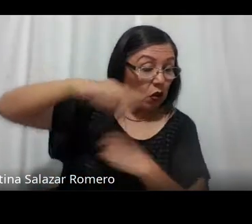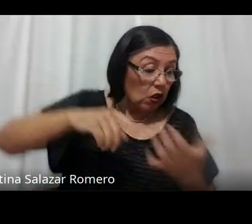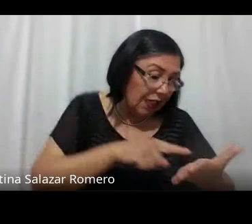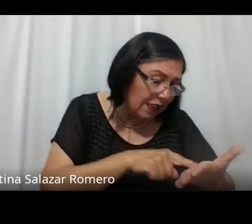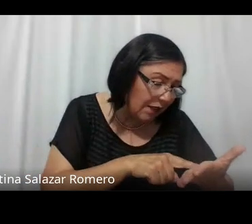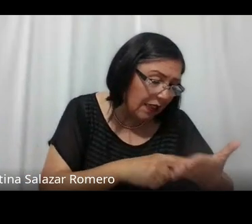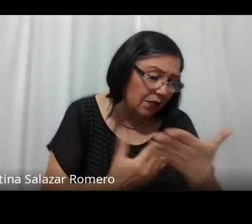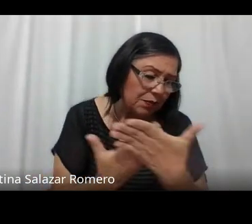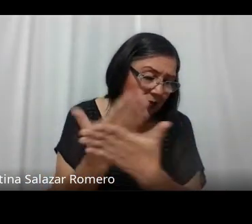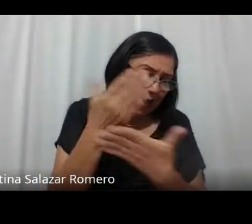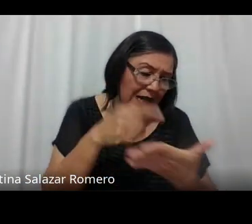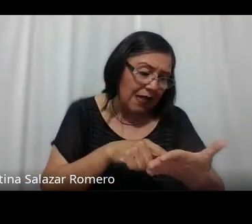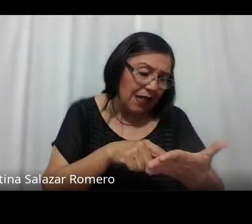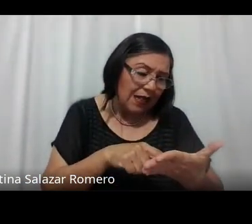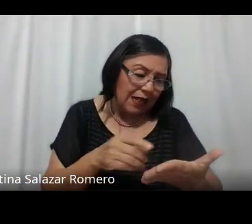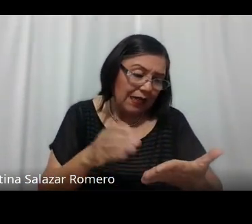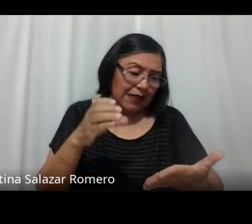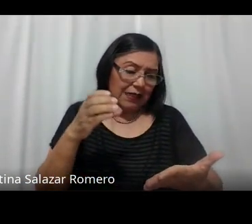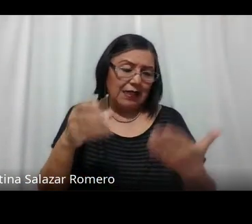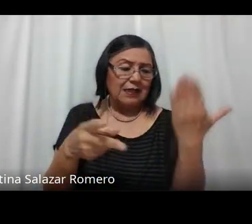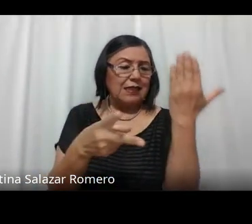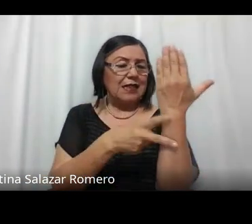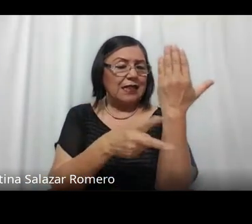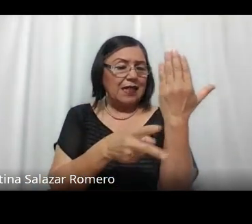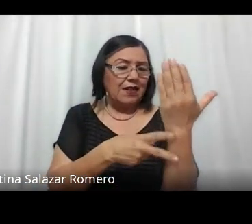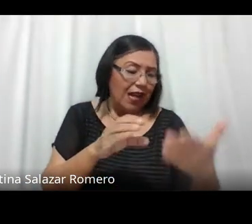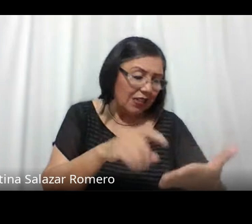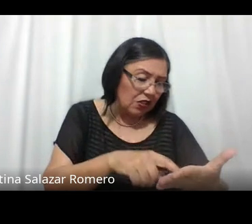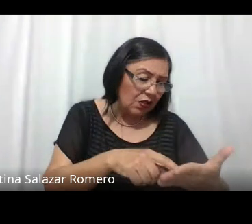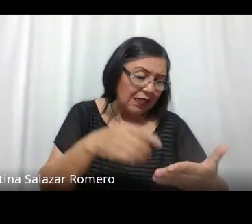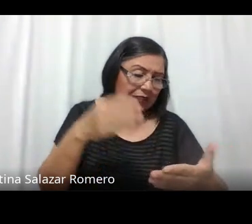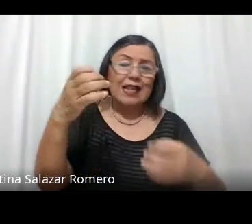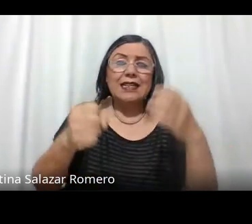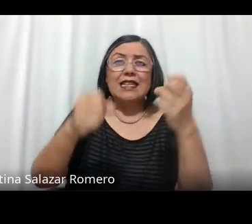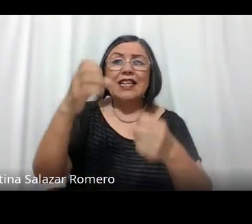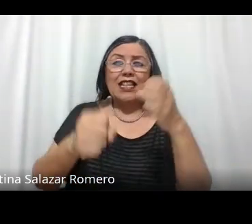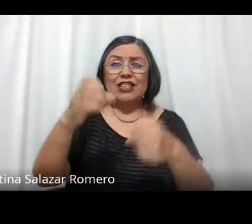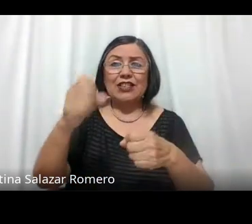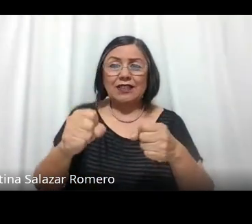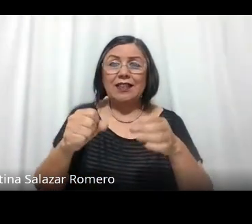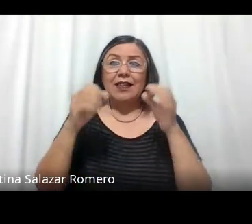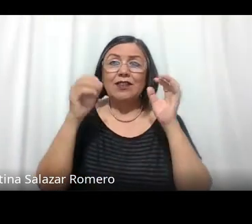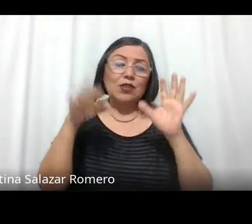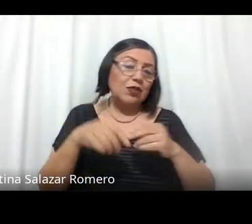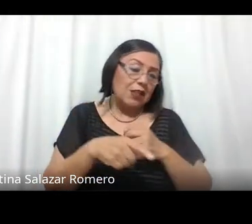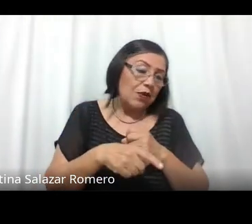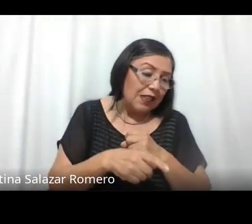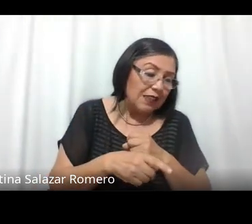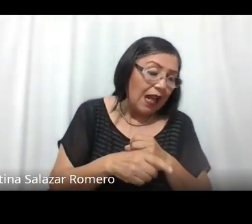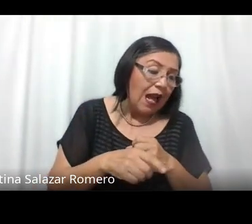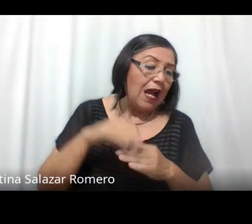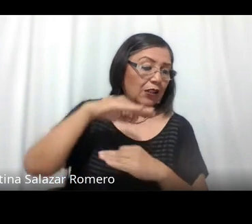es todas, a ver, esto es mañana, esta es la seña de vaso y esta es la seña de leche, ¿sí? Entonces ustedes